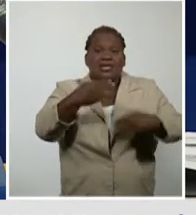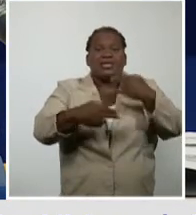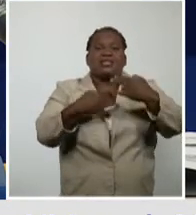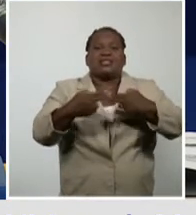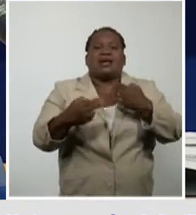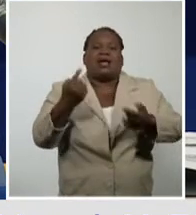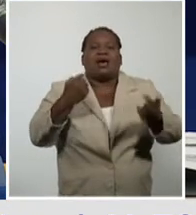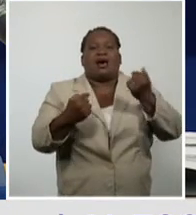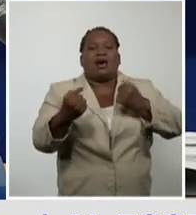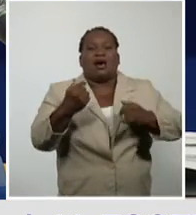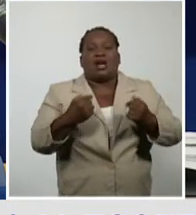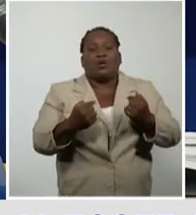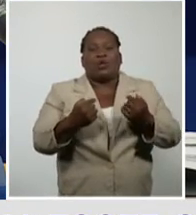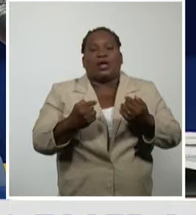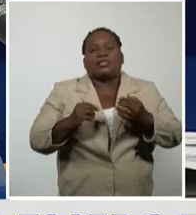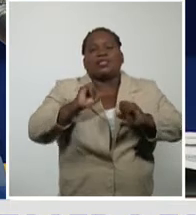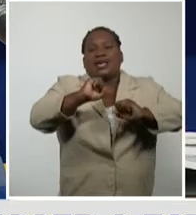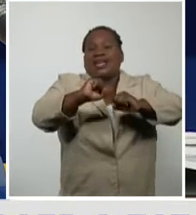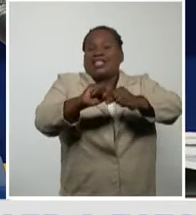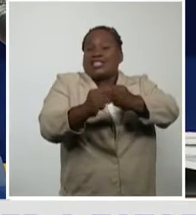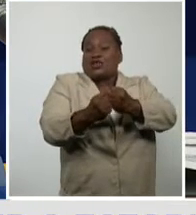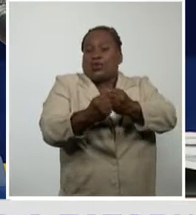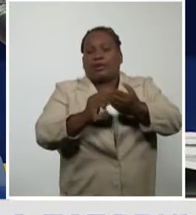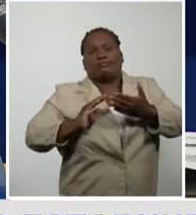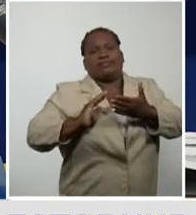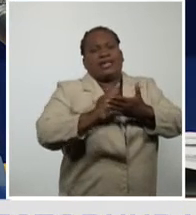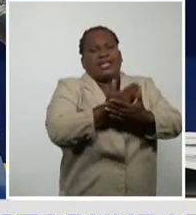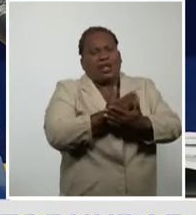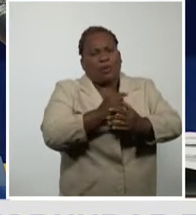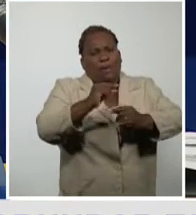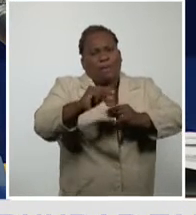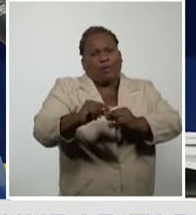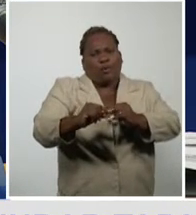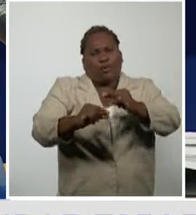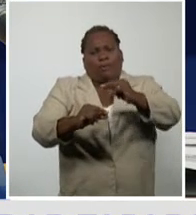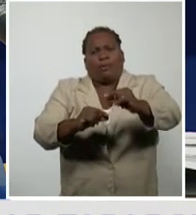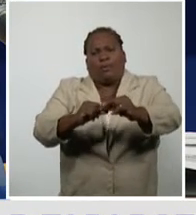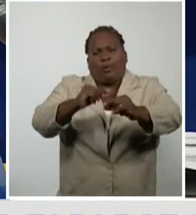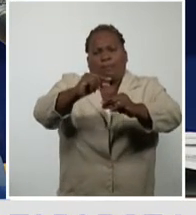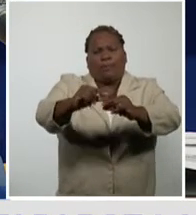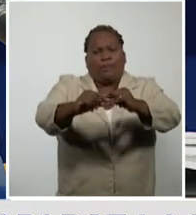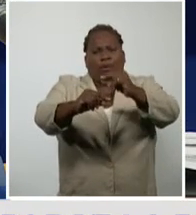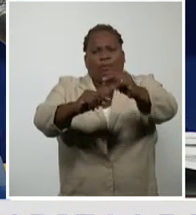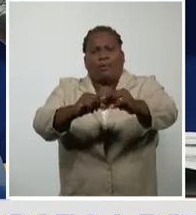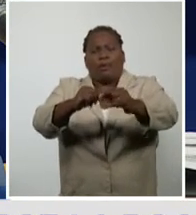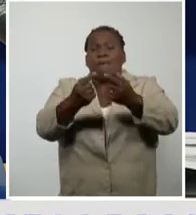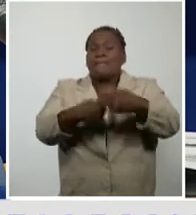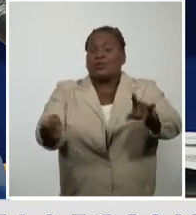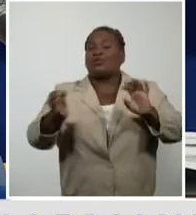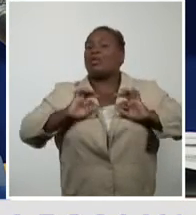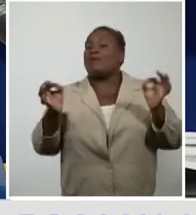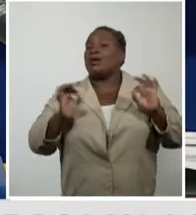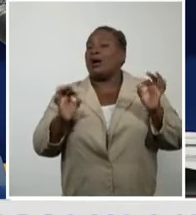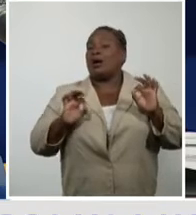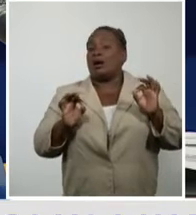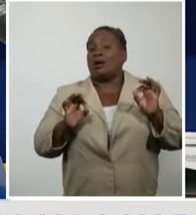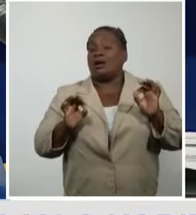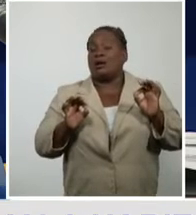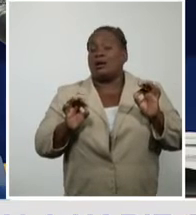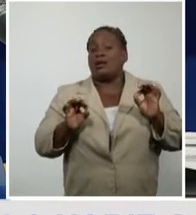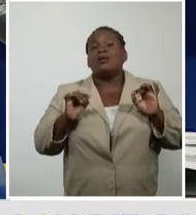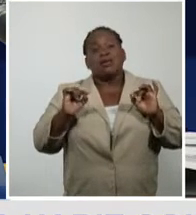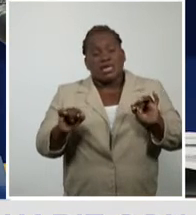quitando algunas restricciones. Lo que pasa es que eso todavía no estamos en condiciones, pero bueno, eso tendrá que pasar porque